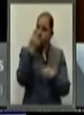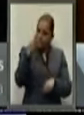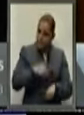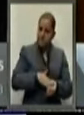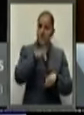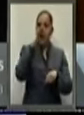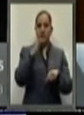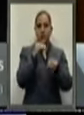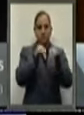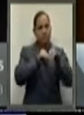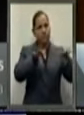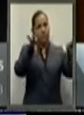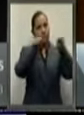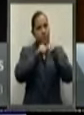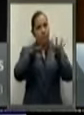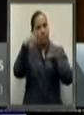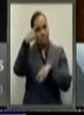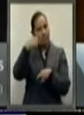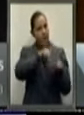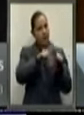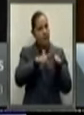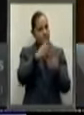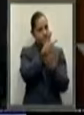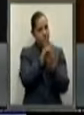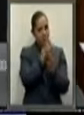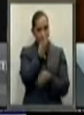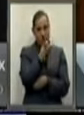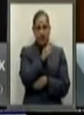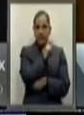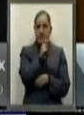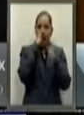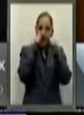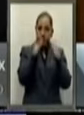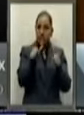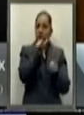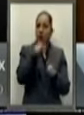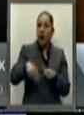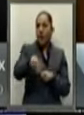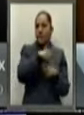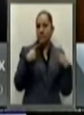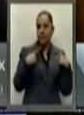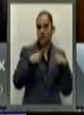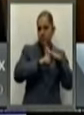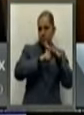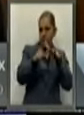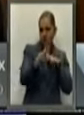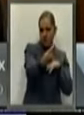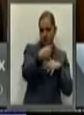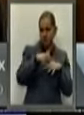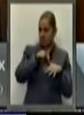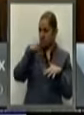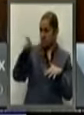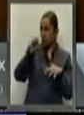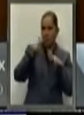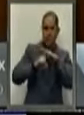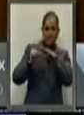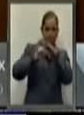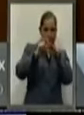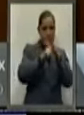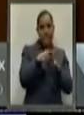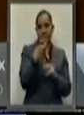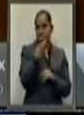a los programas de atención a migrantes. Resulta indispensable el fortalecimiento de los